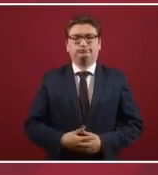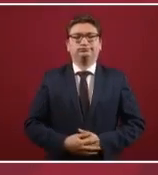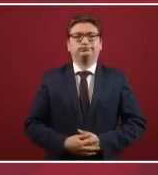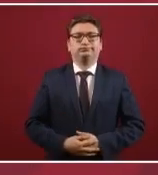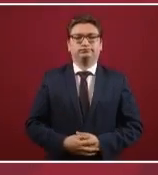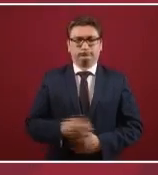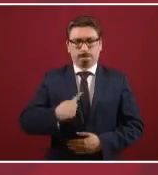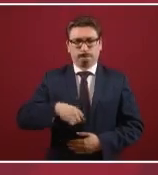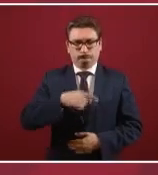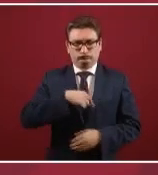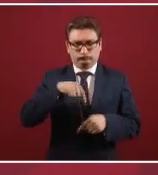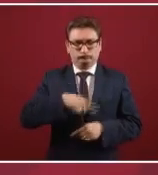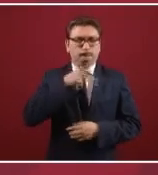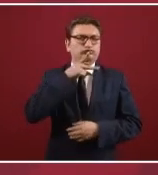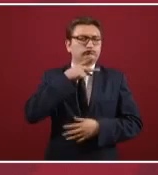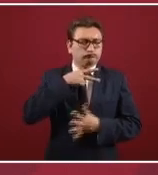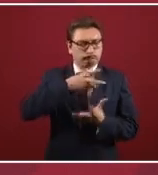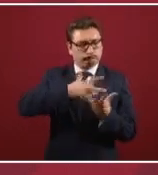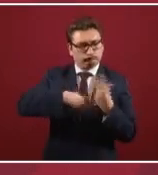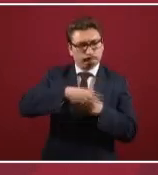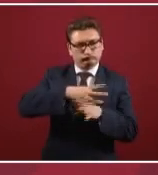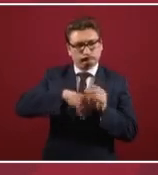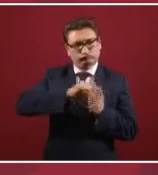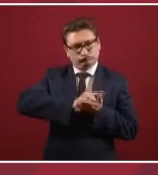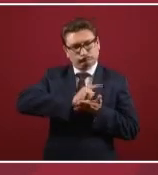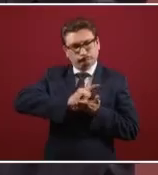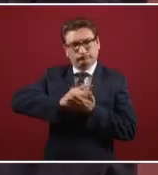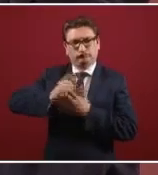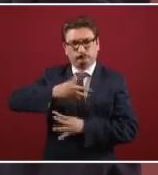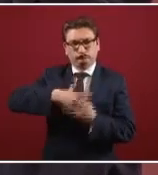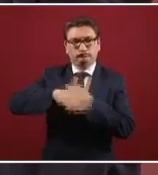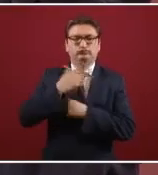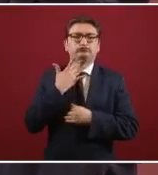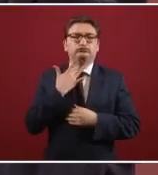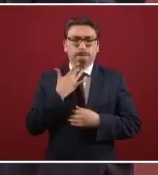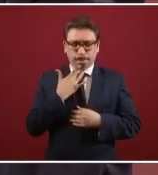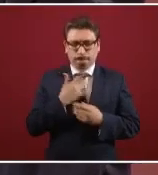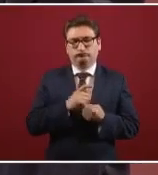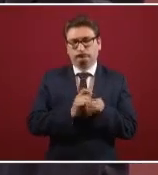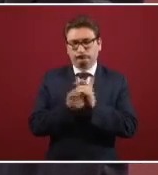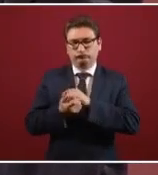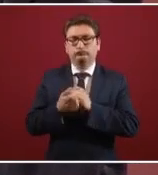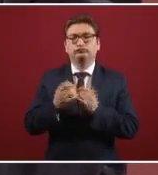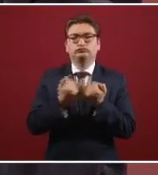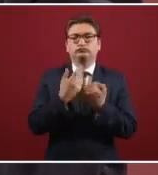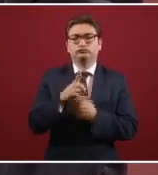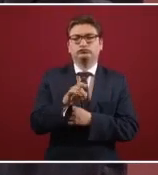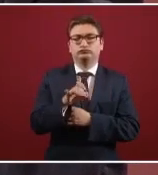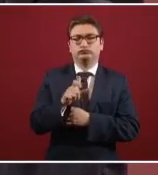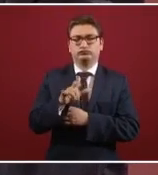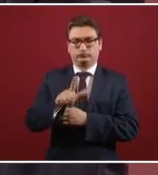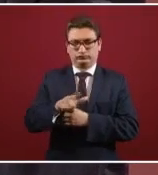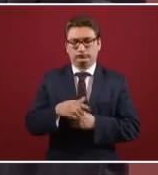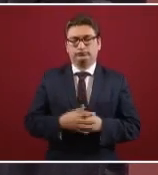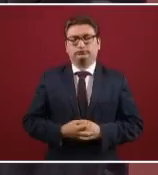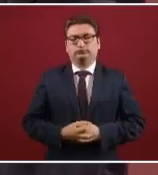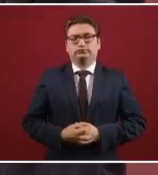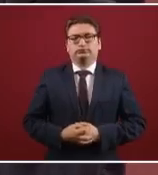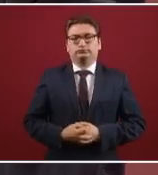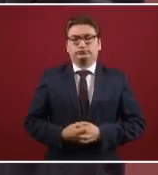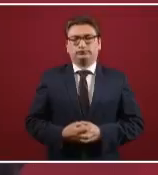producir las gasolinas el diésel y que de esta manera